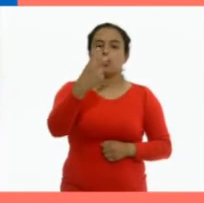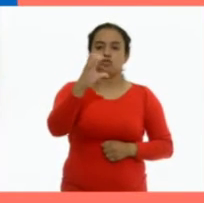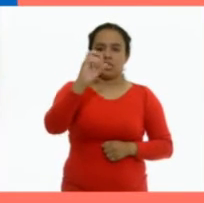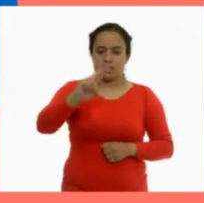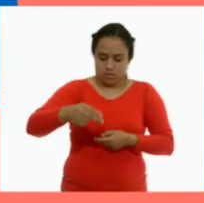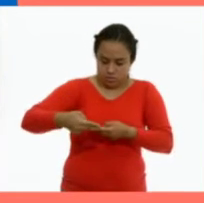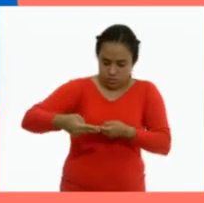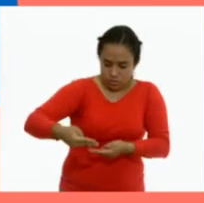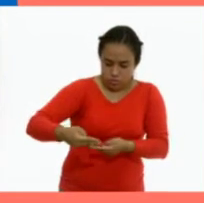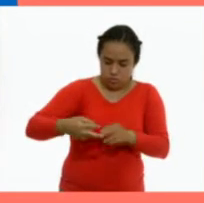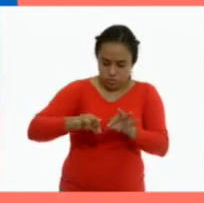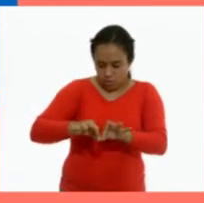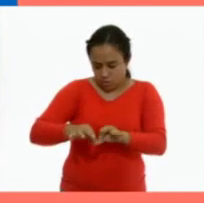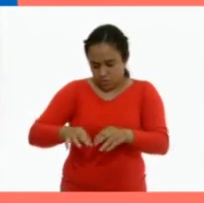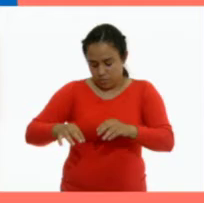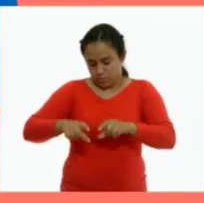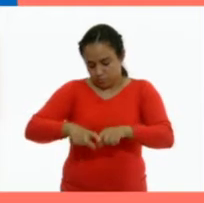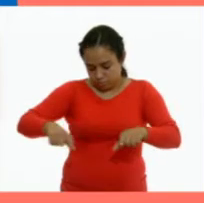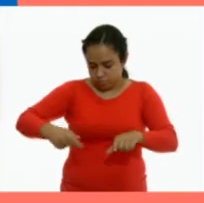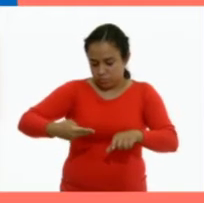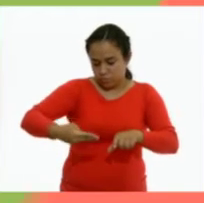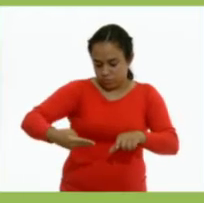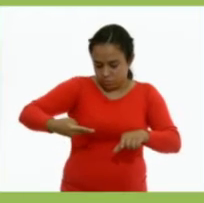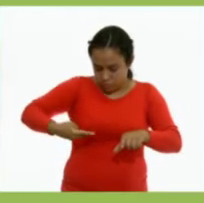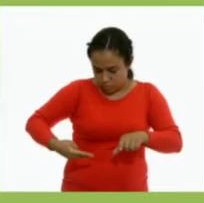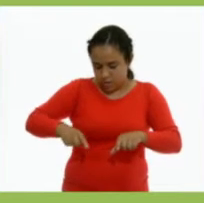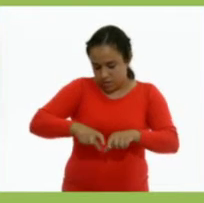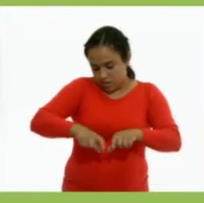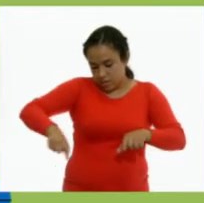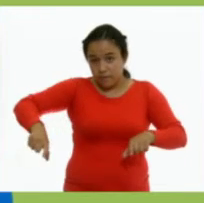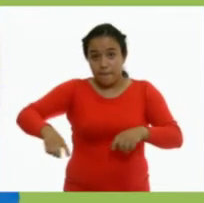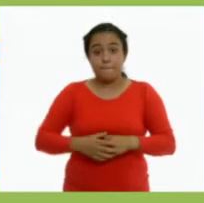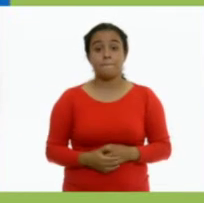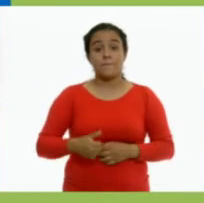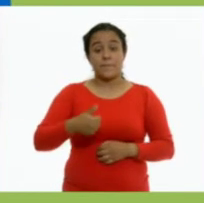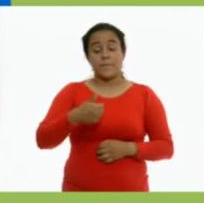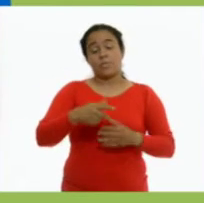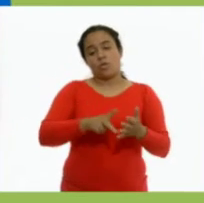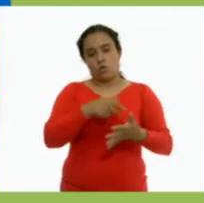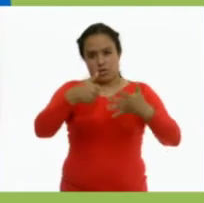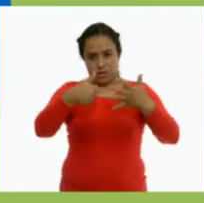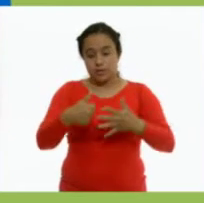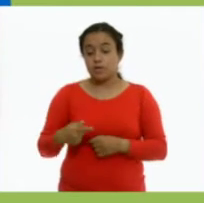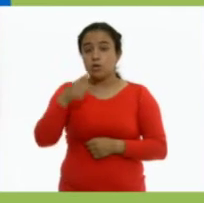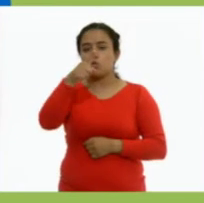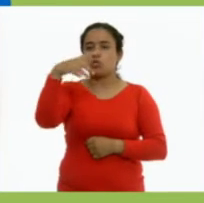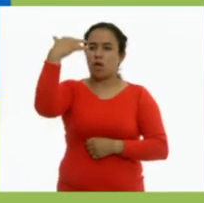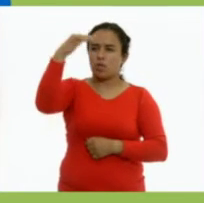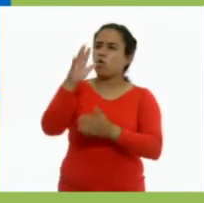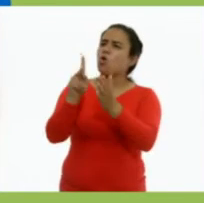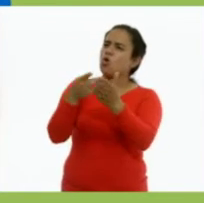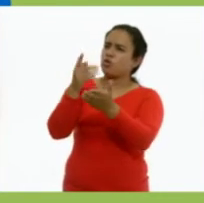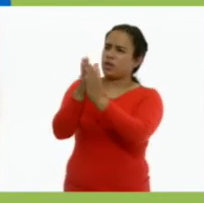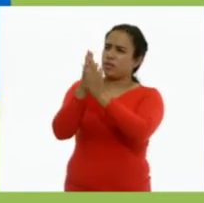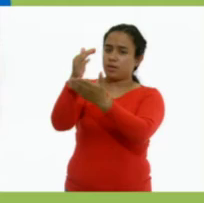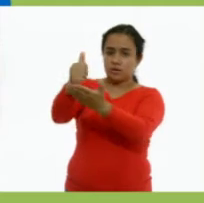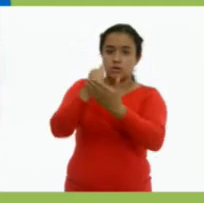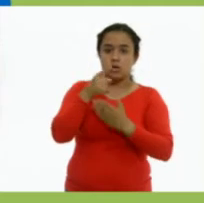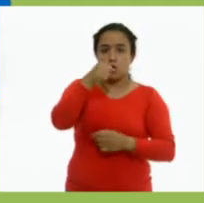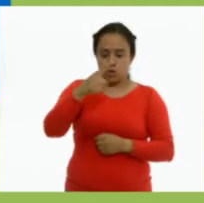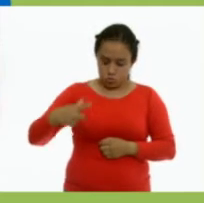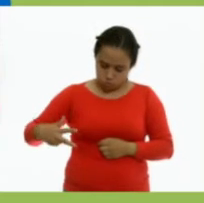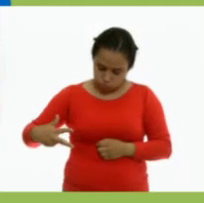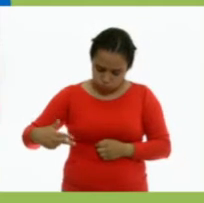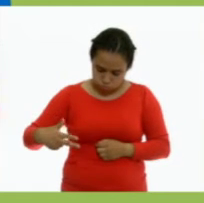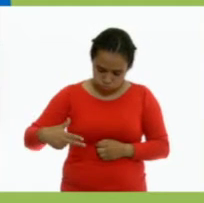2 centímetros de alto arriba y abajo. 6. Nuevamente pide ayuda a un adulto para recortar